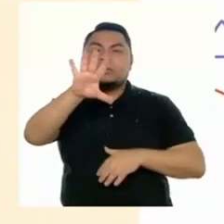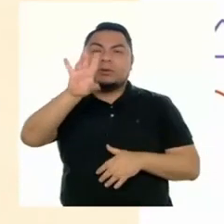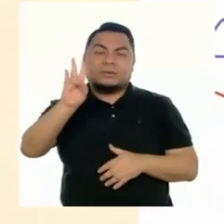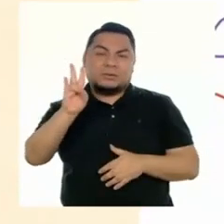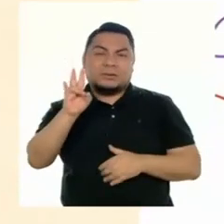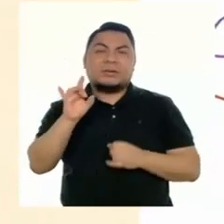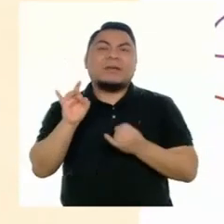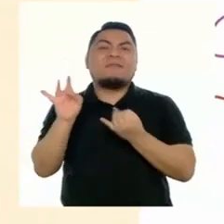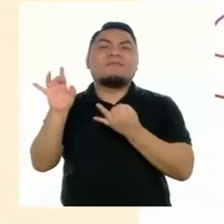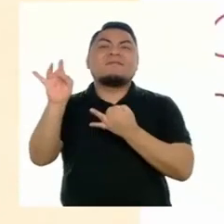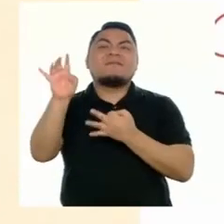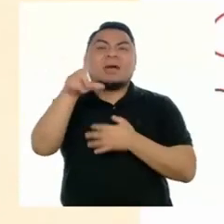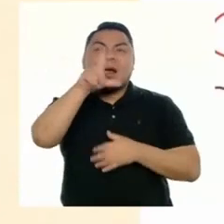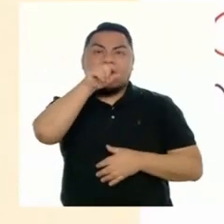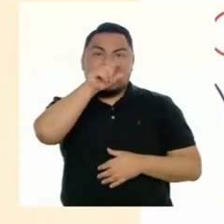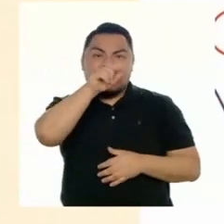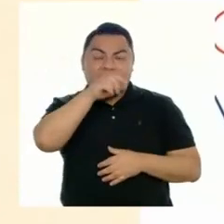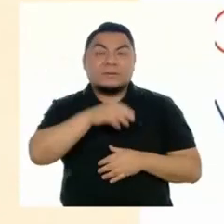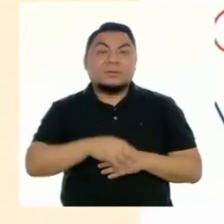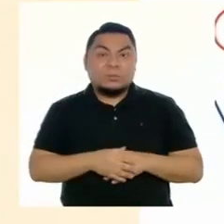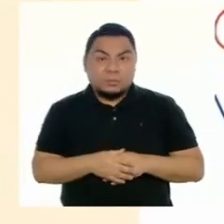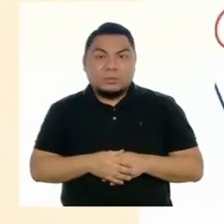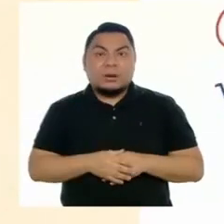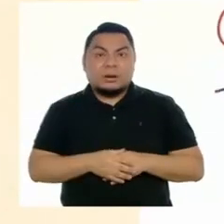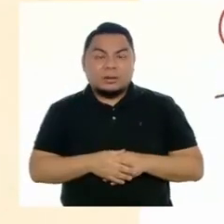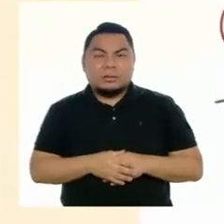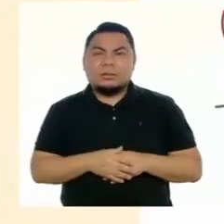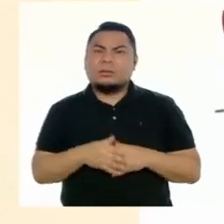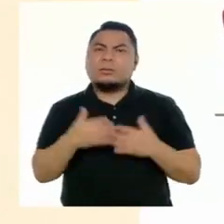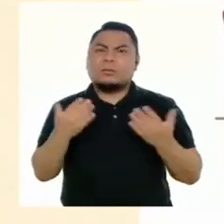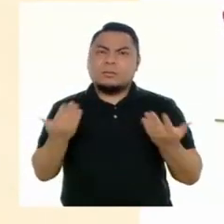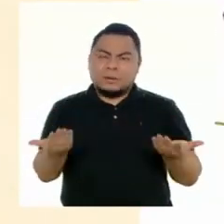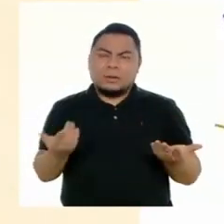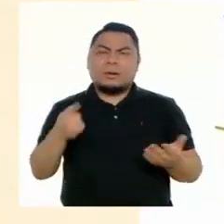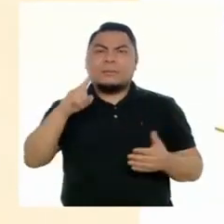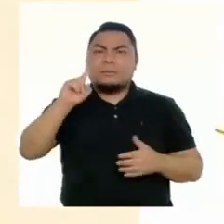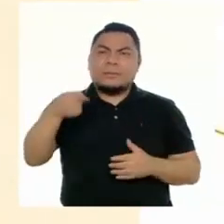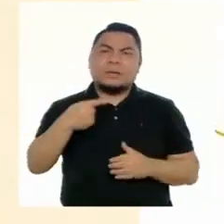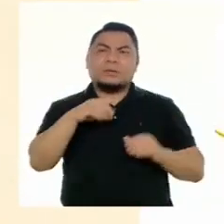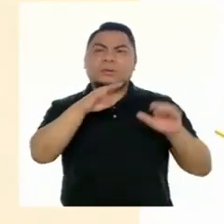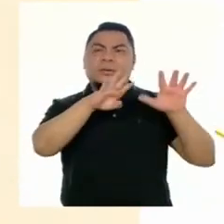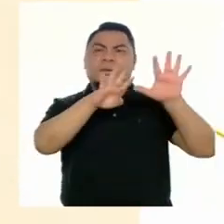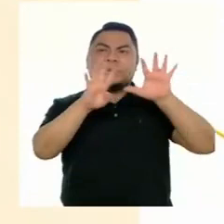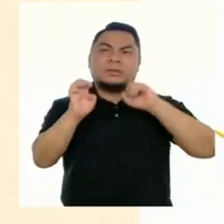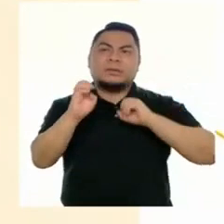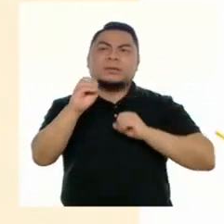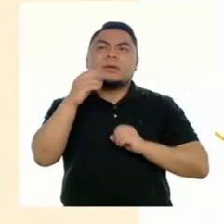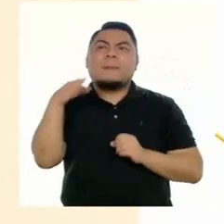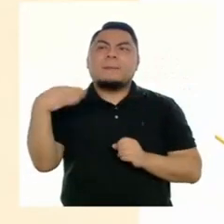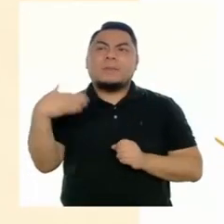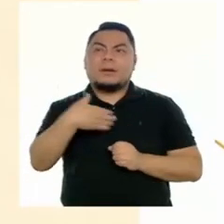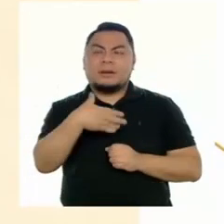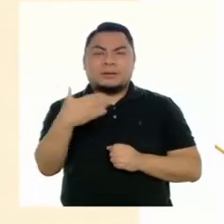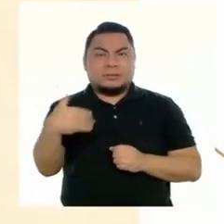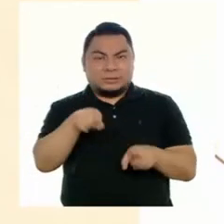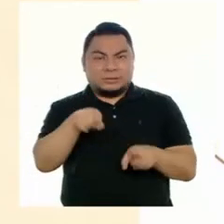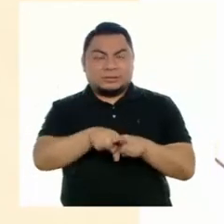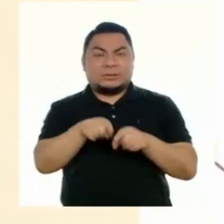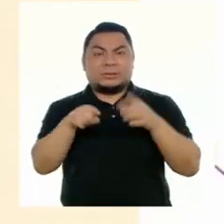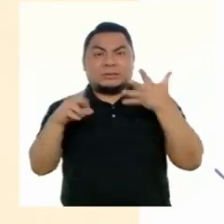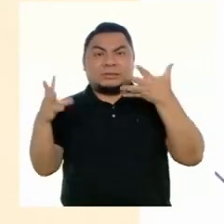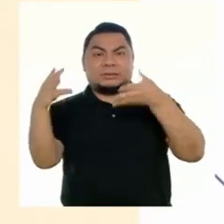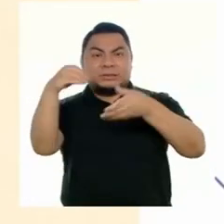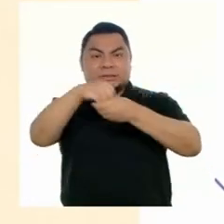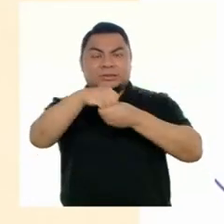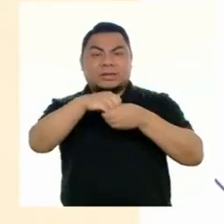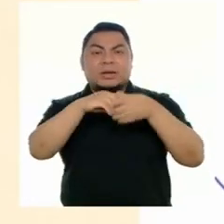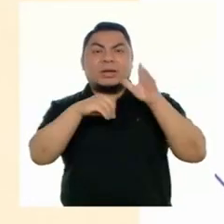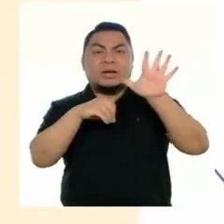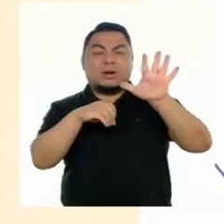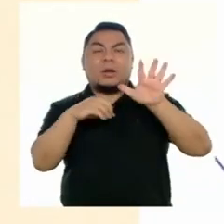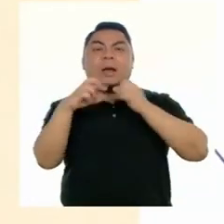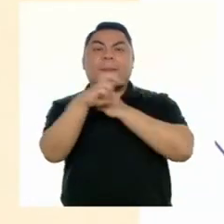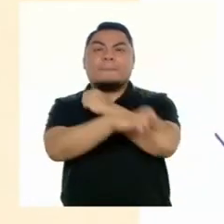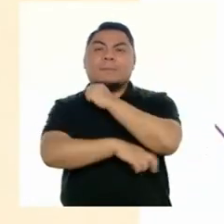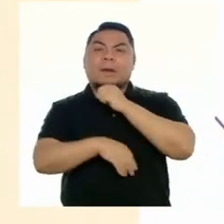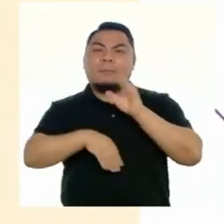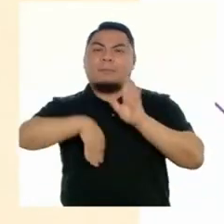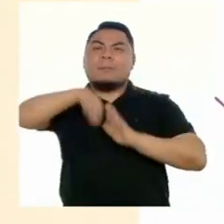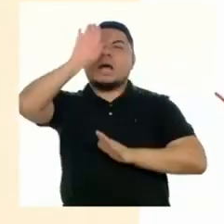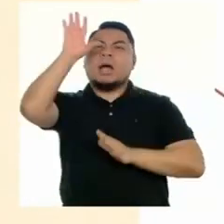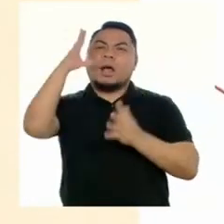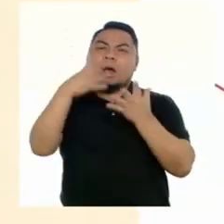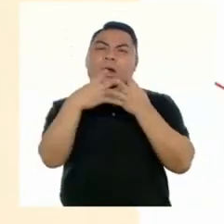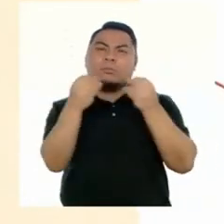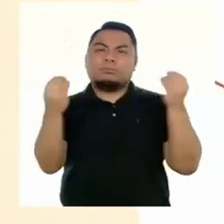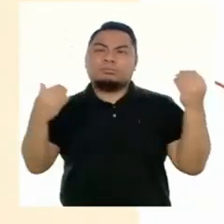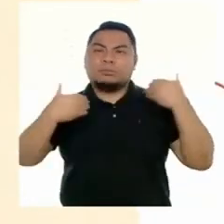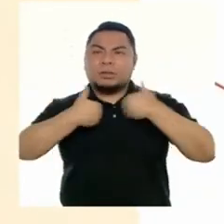1.857 especies. Hay 1.090 especies de peces marinos. Estamos entre los 5 países con mayor diversidad